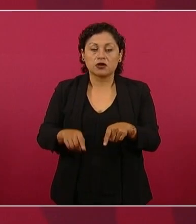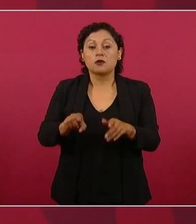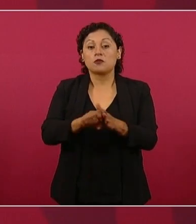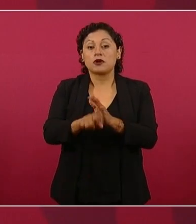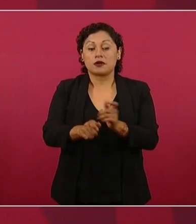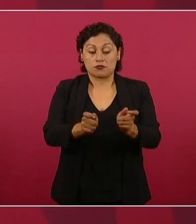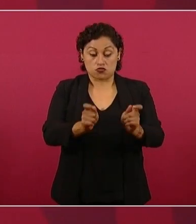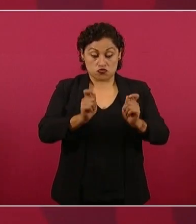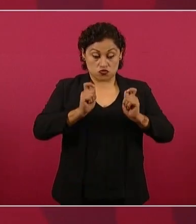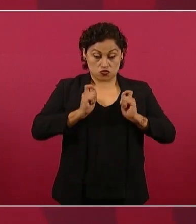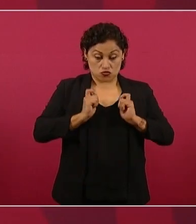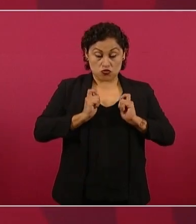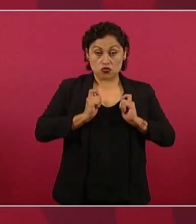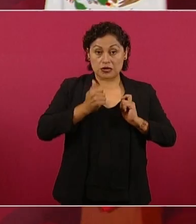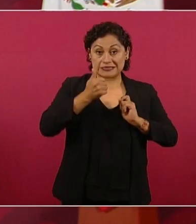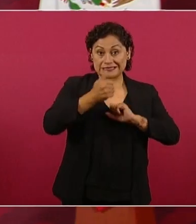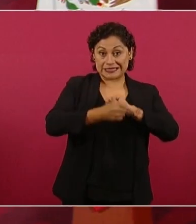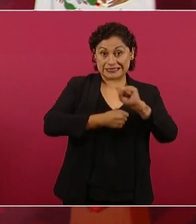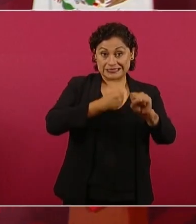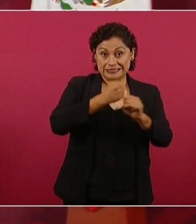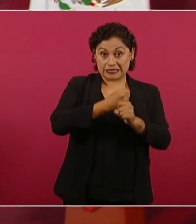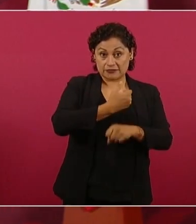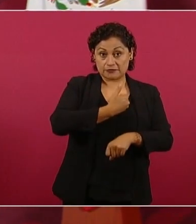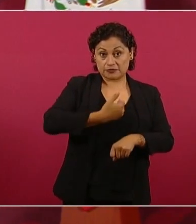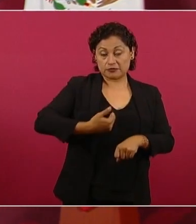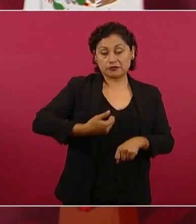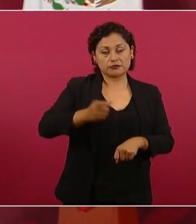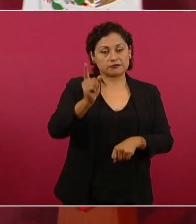ser 5 años, 10 meses.